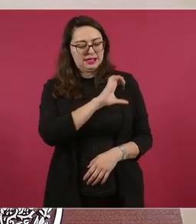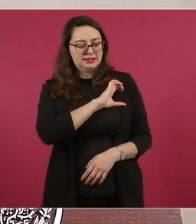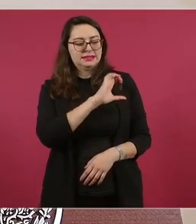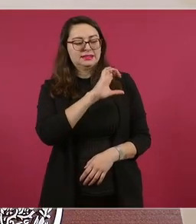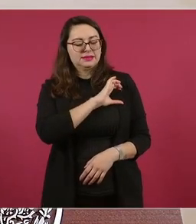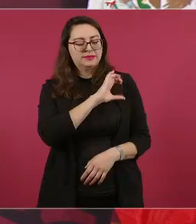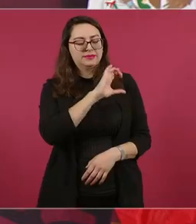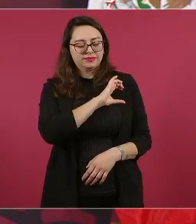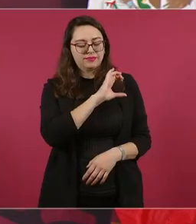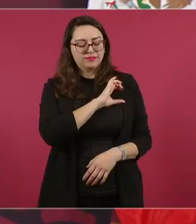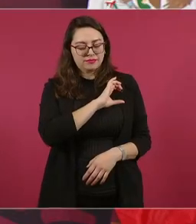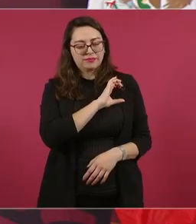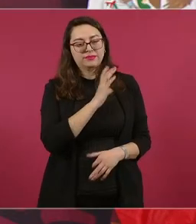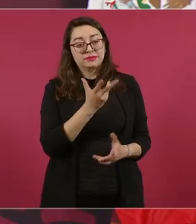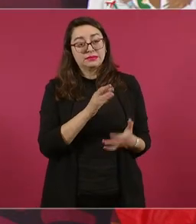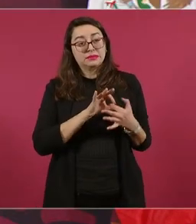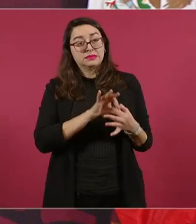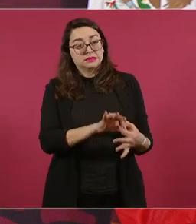como,